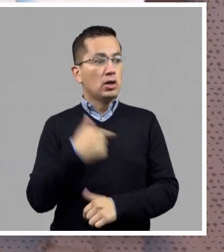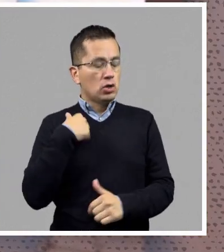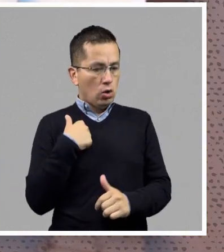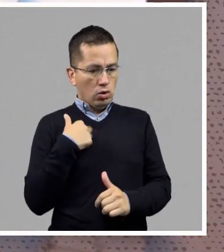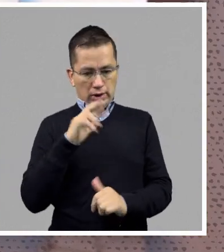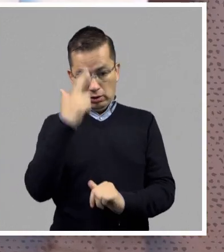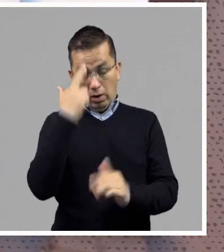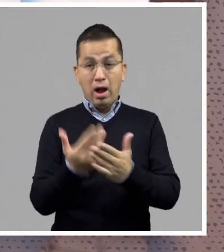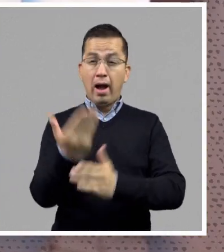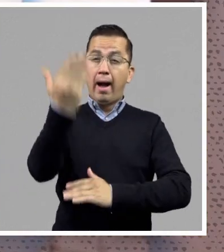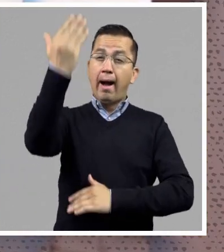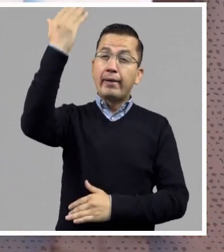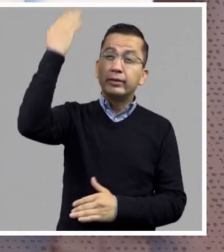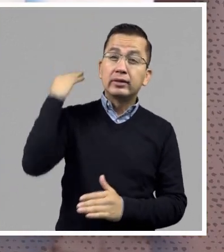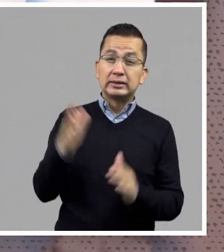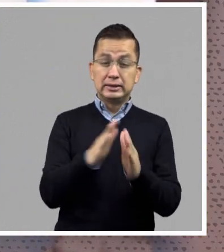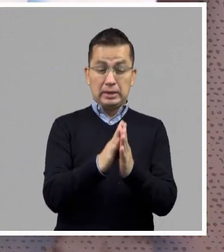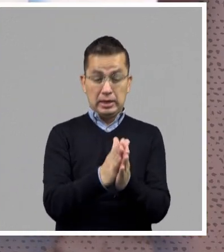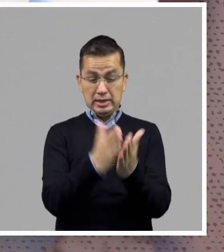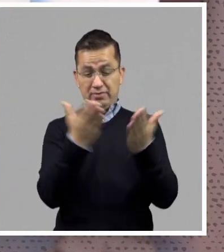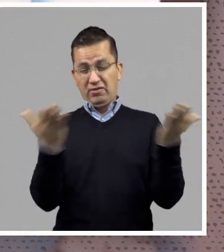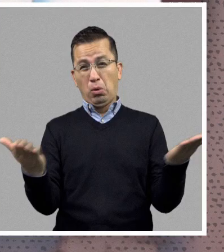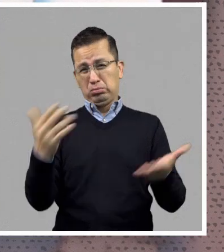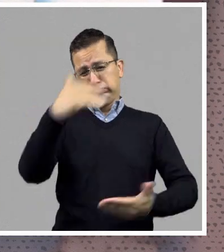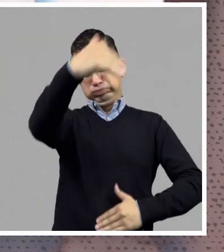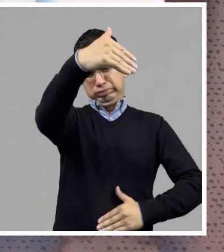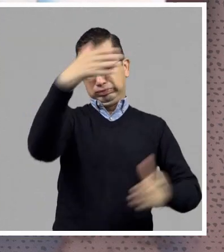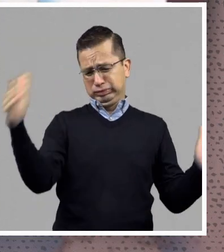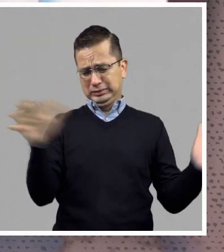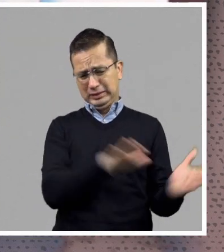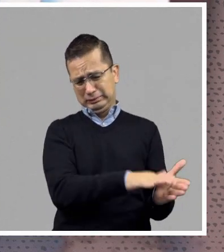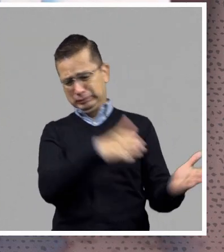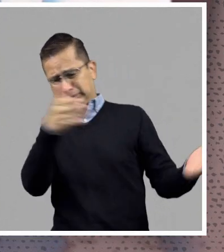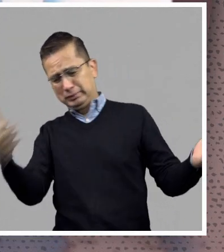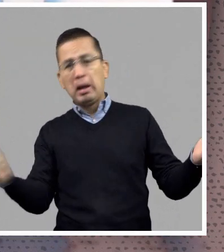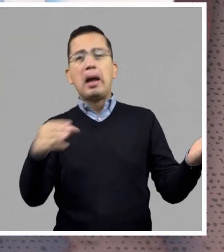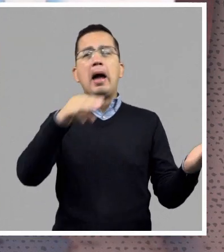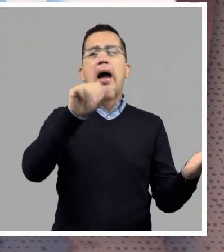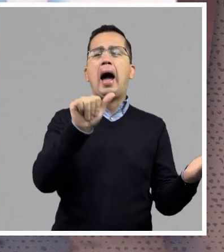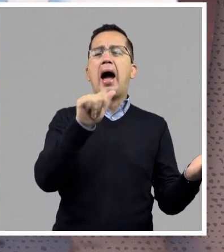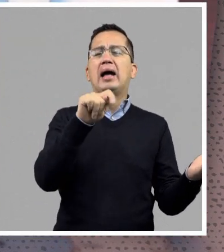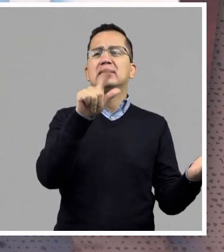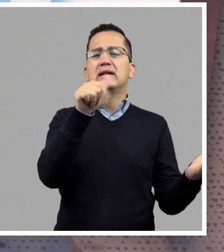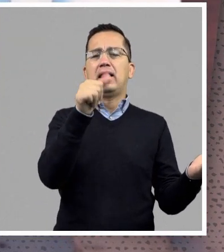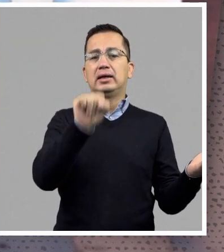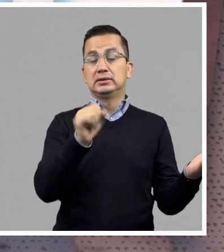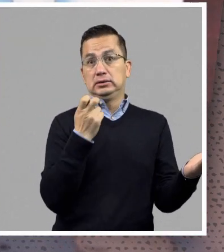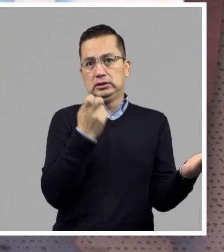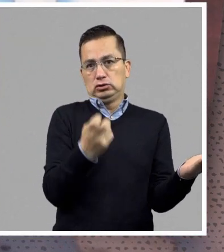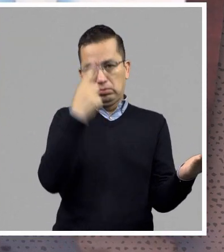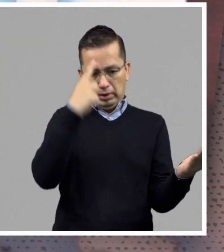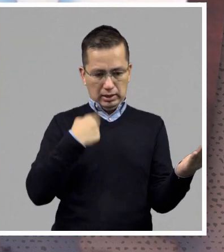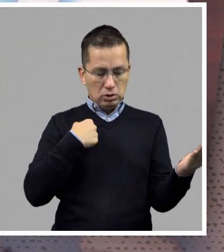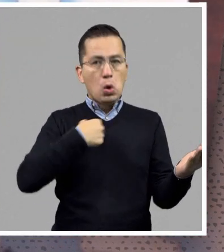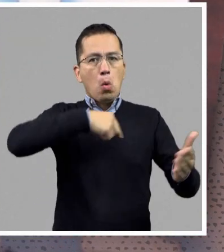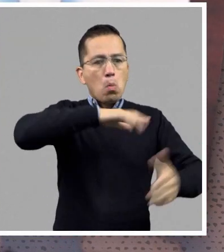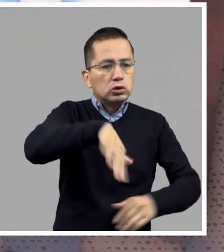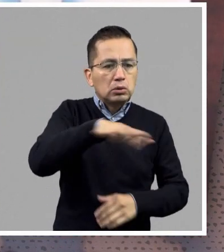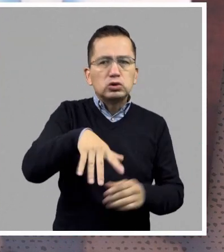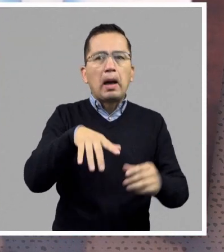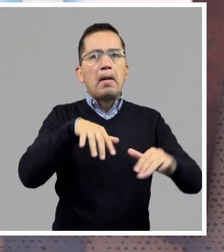mamotreto así importante verdad y buscar como que a la parte del país que estaba buscando era como una cuestión súper física